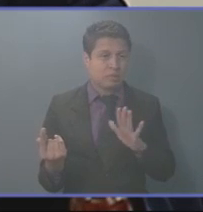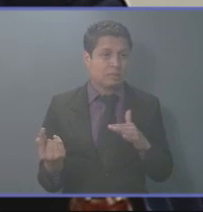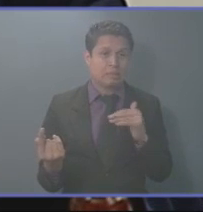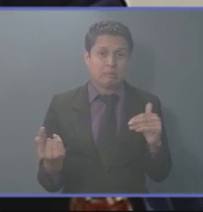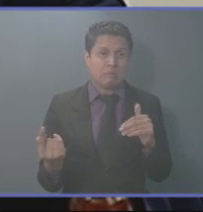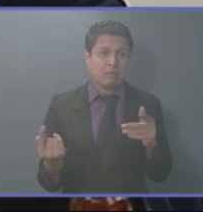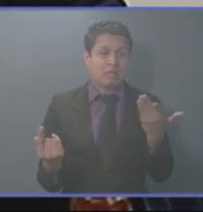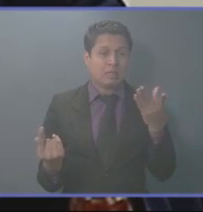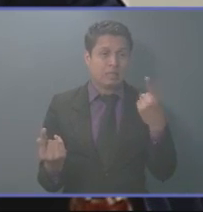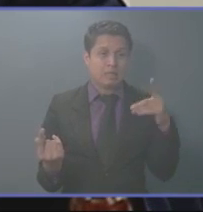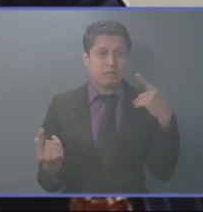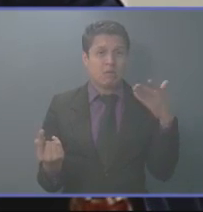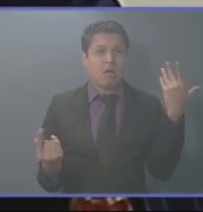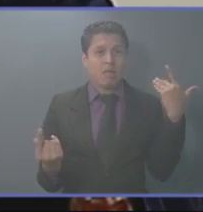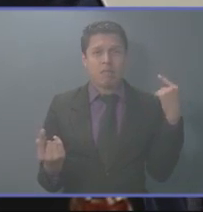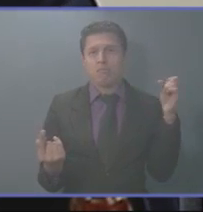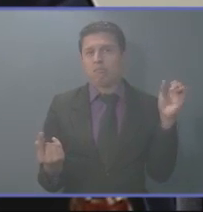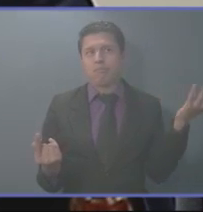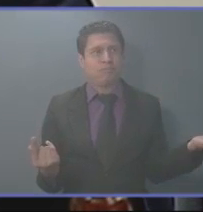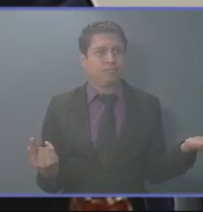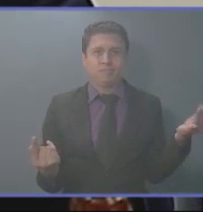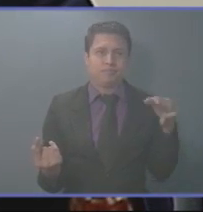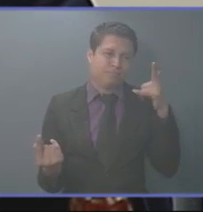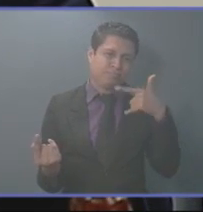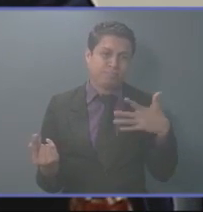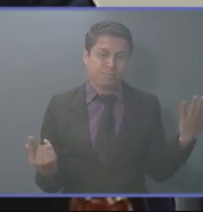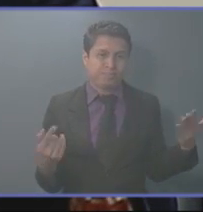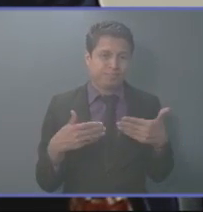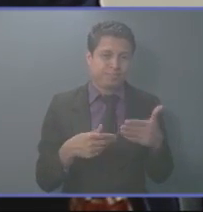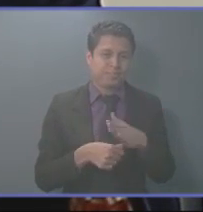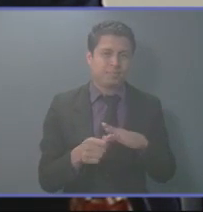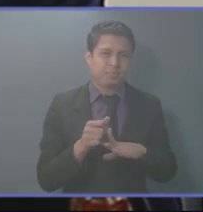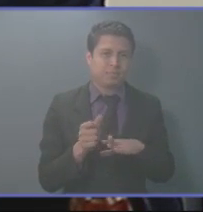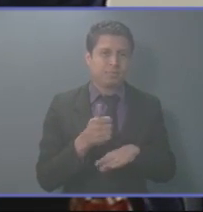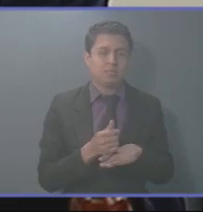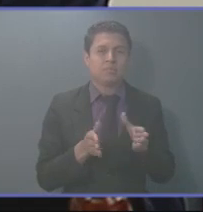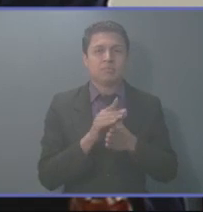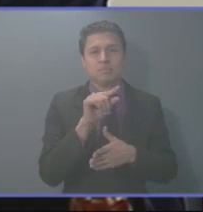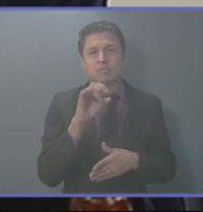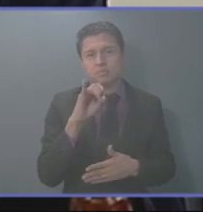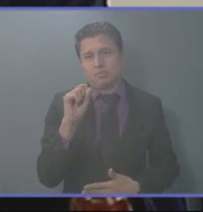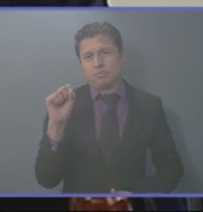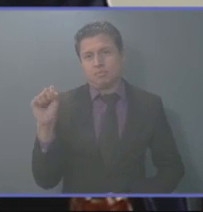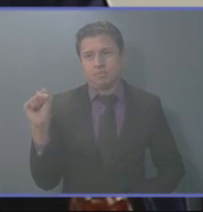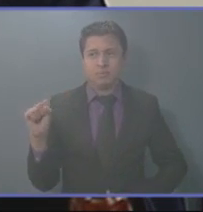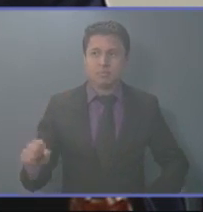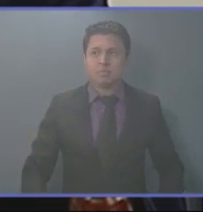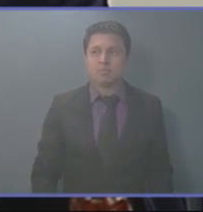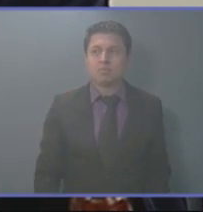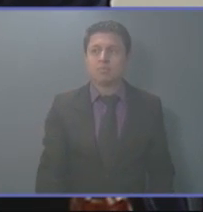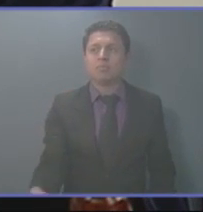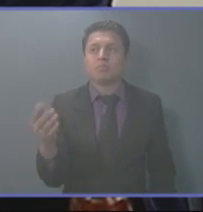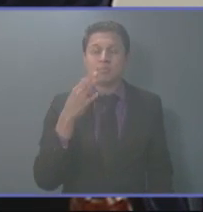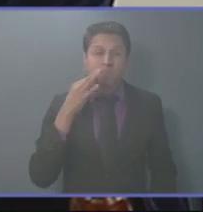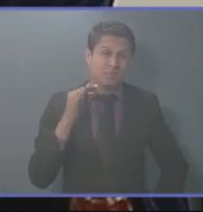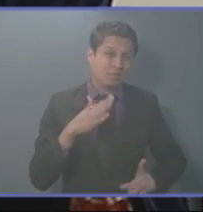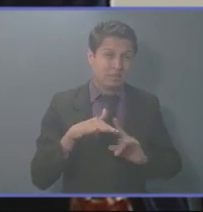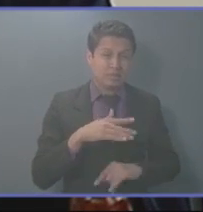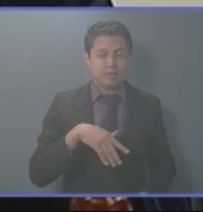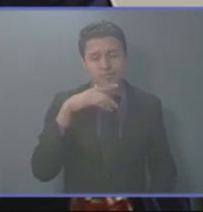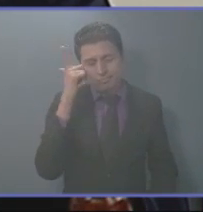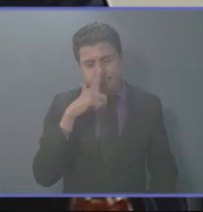mismo del resto de personas que integran la administración del Seguro Social. Es una verdadera